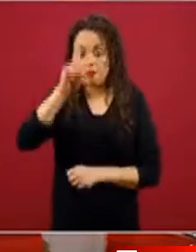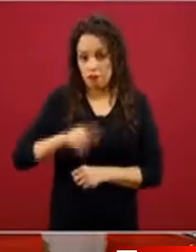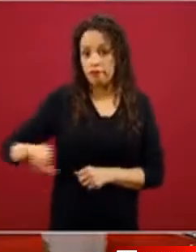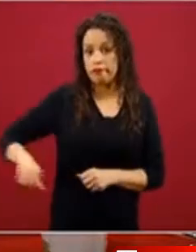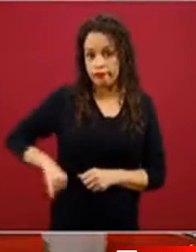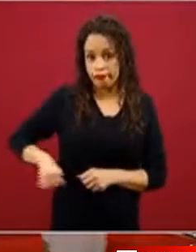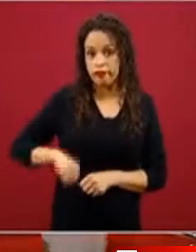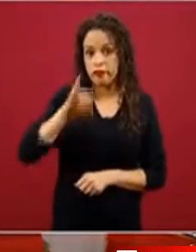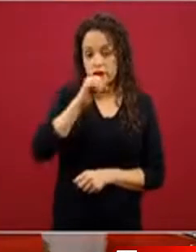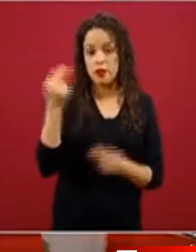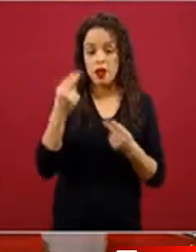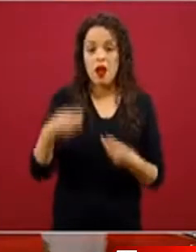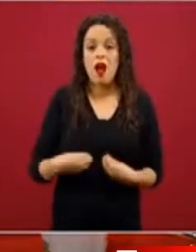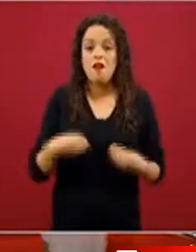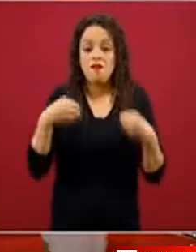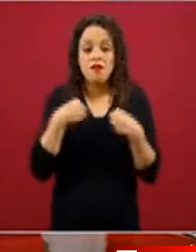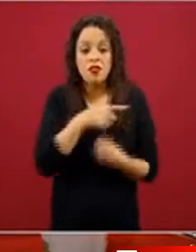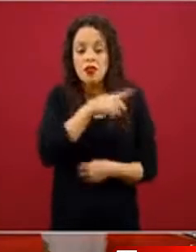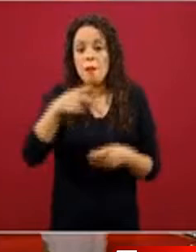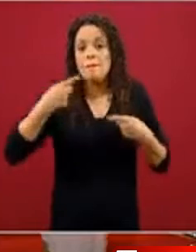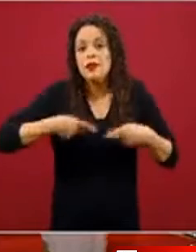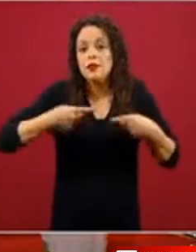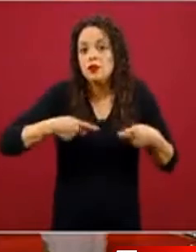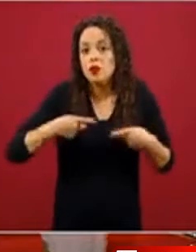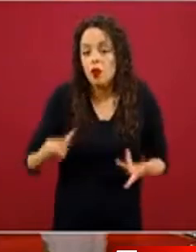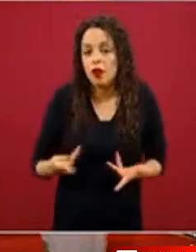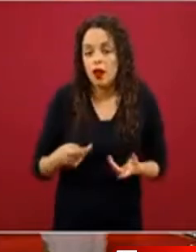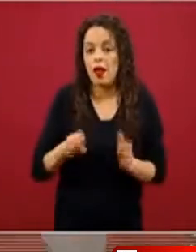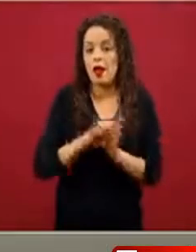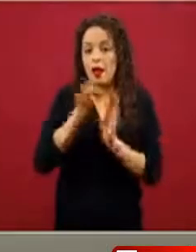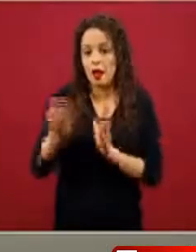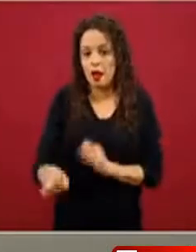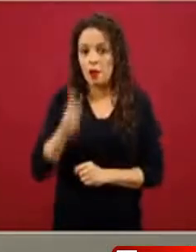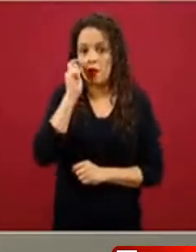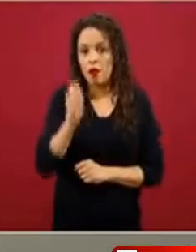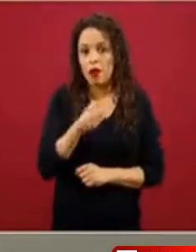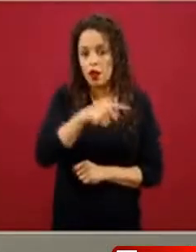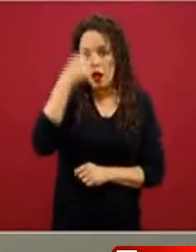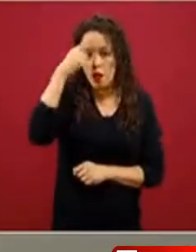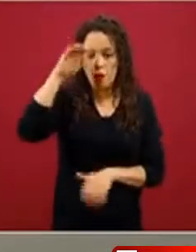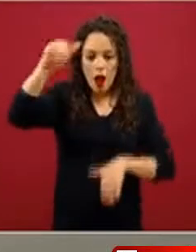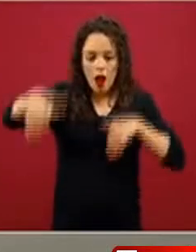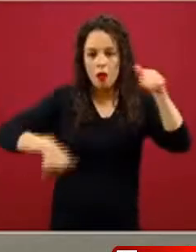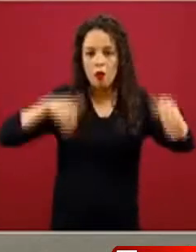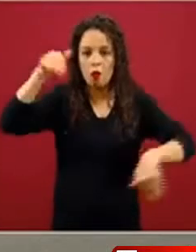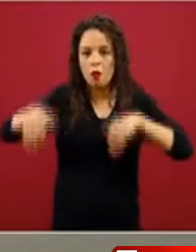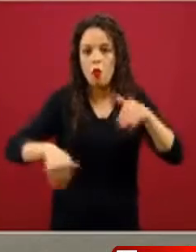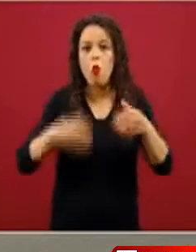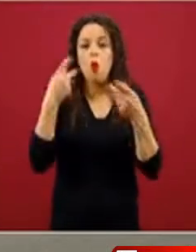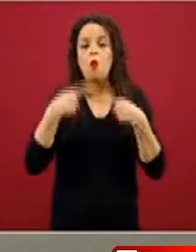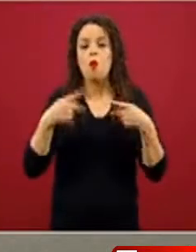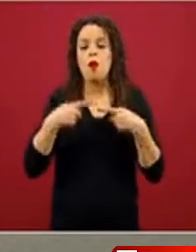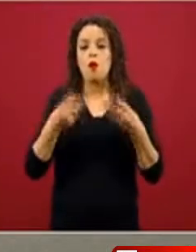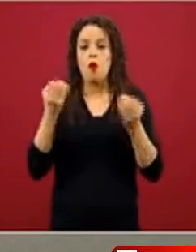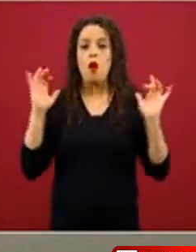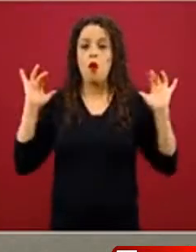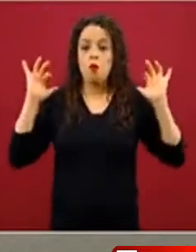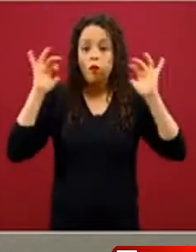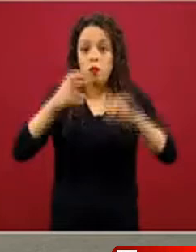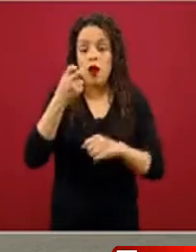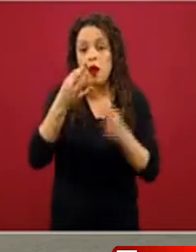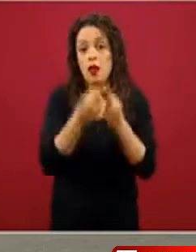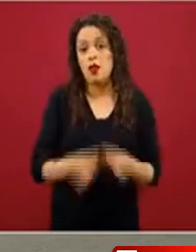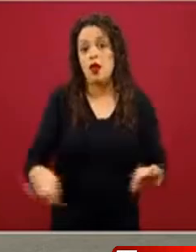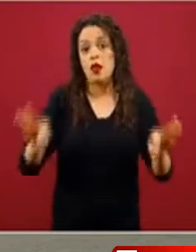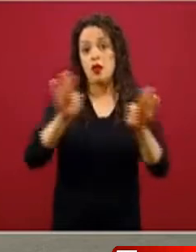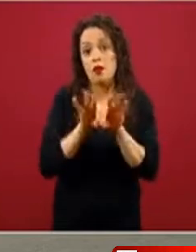social, en particular, por ejemplo, los balnearios comunitarios. Los balnearios comunitarios representan una parte muy